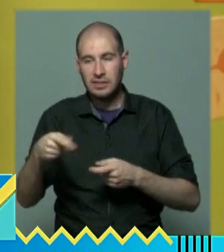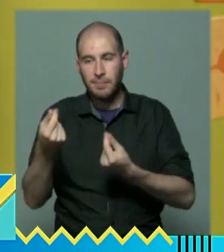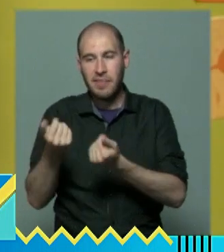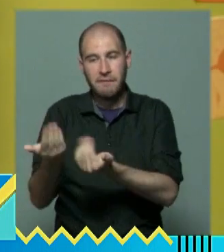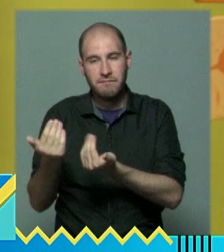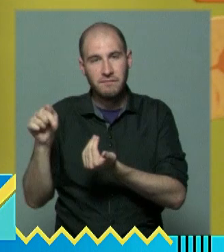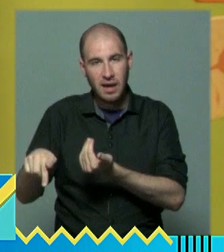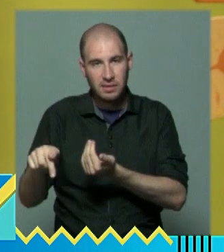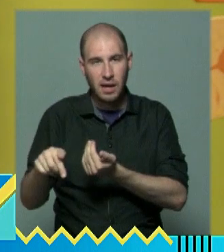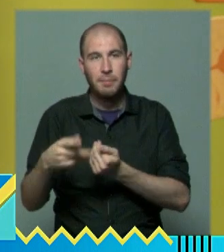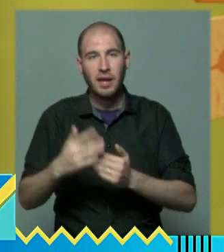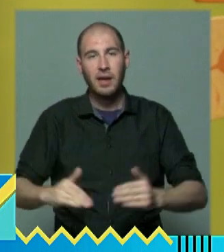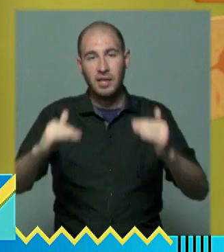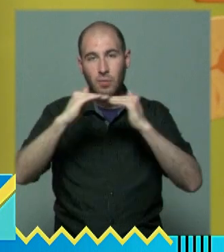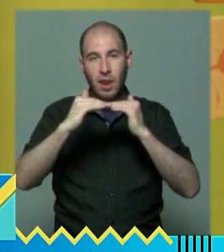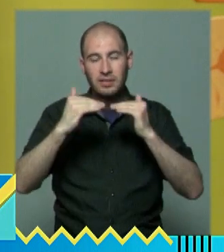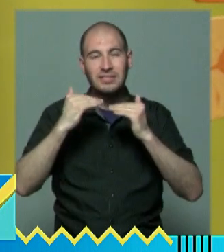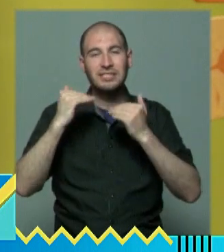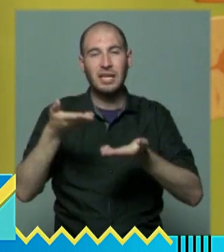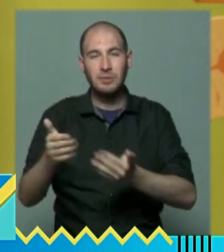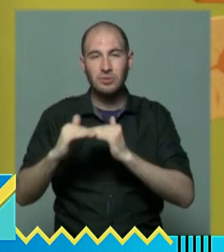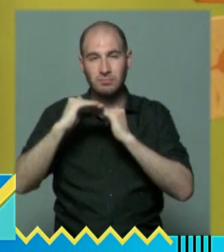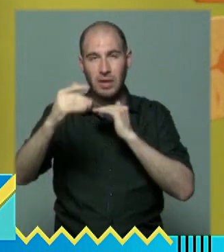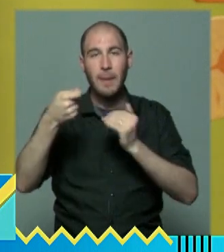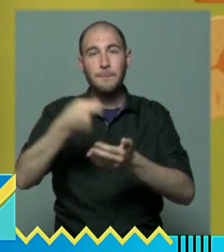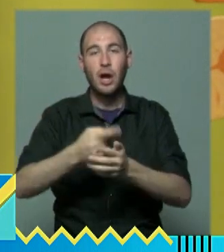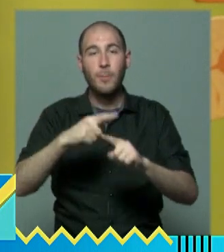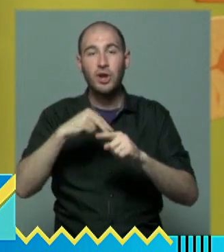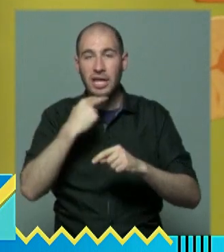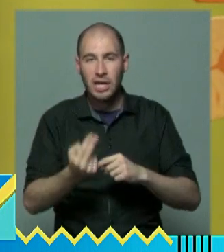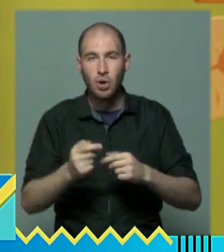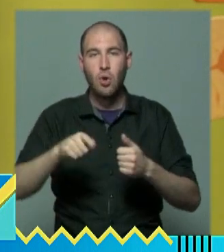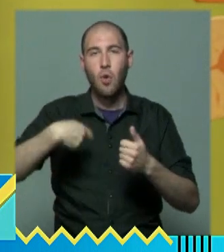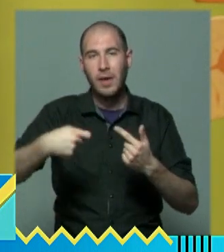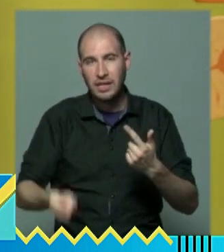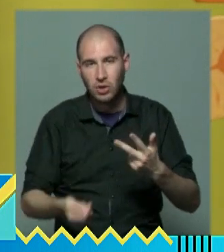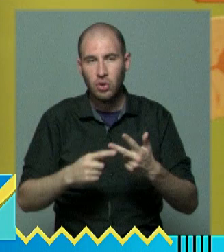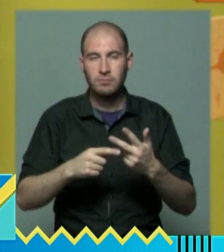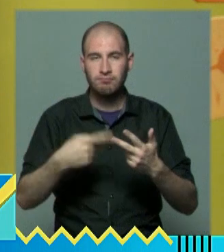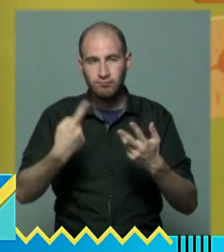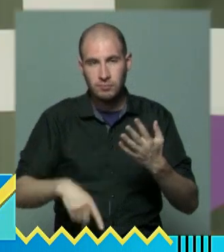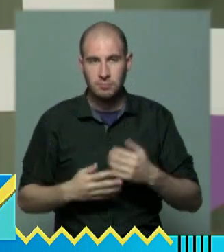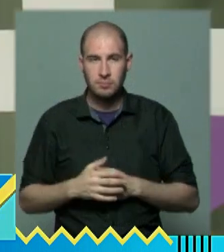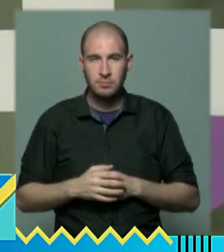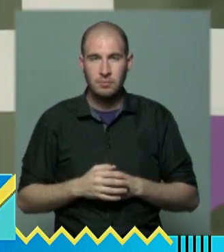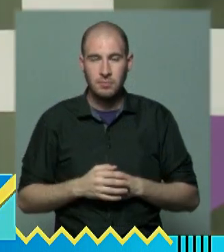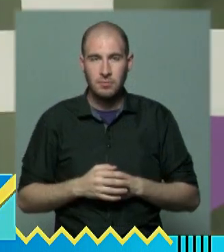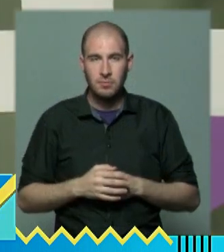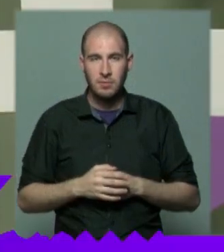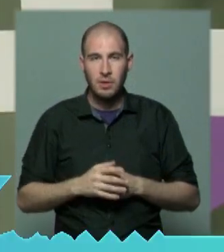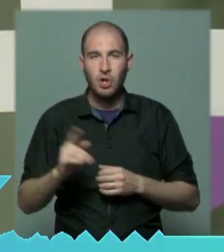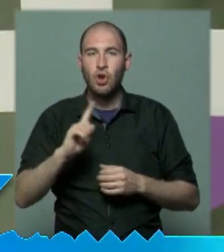Claro. Para mantener el mismo nivel de prestaciones, que son la asignación universal por hijo, la jubilación. Entonces, no